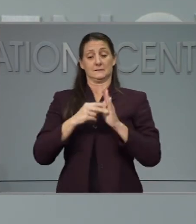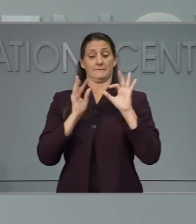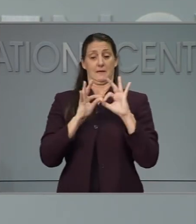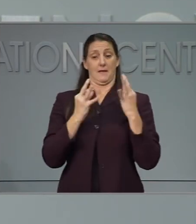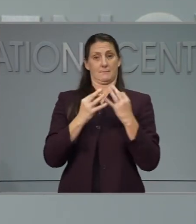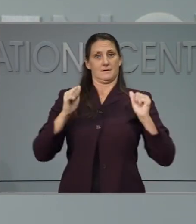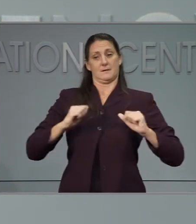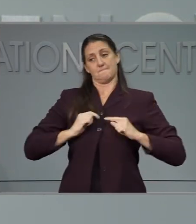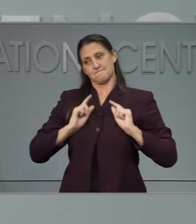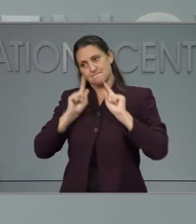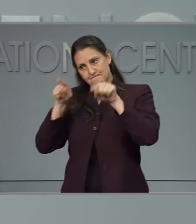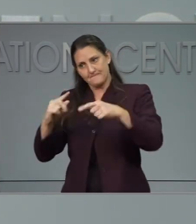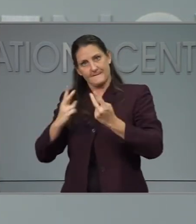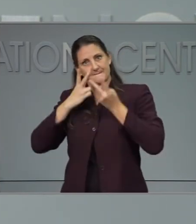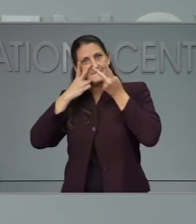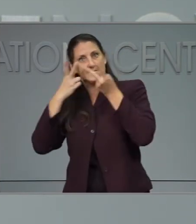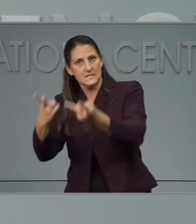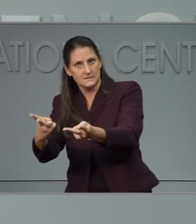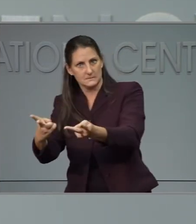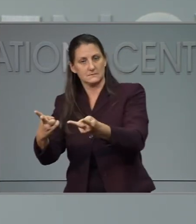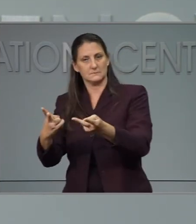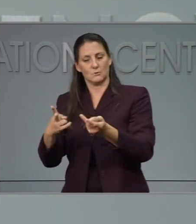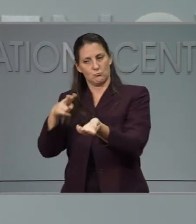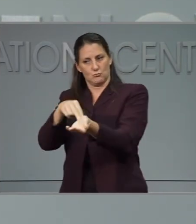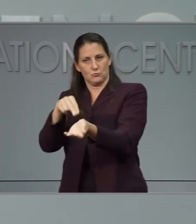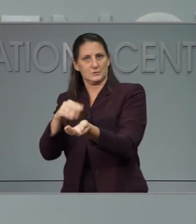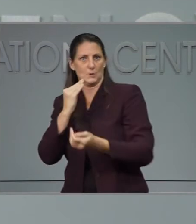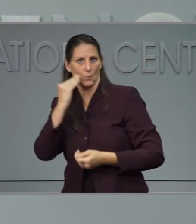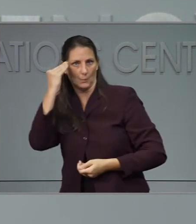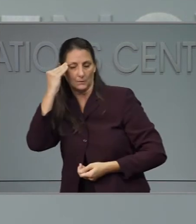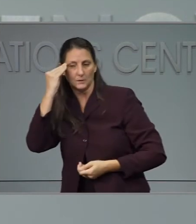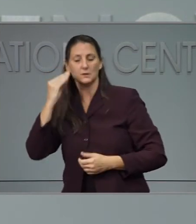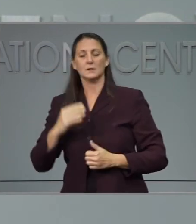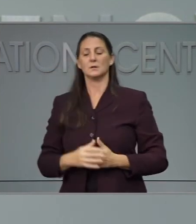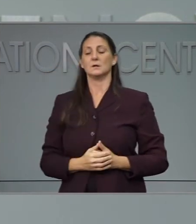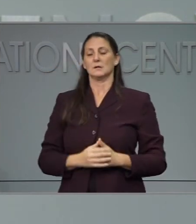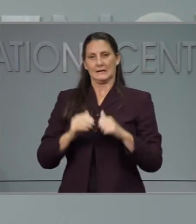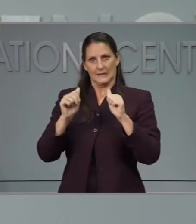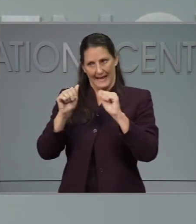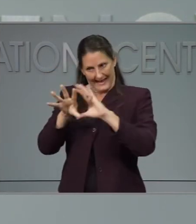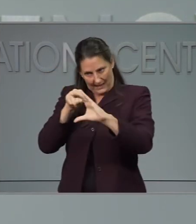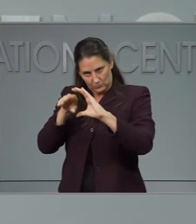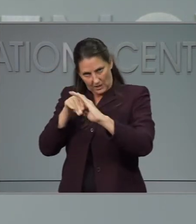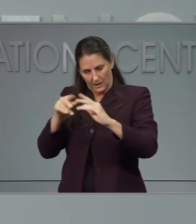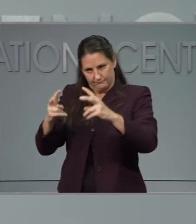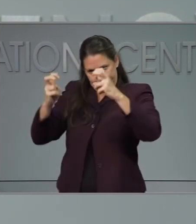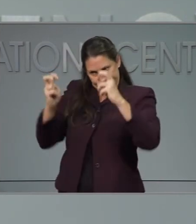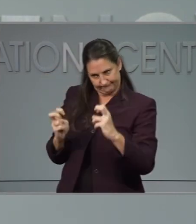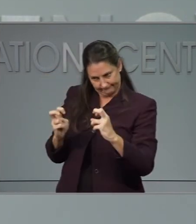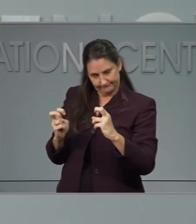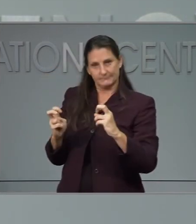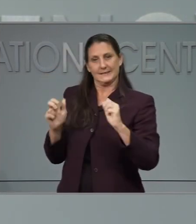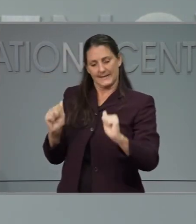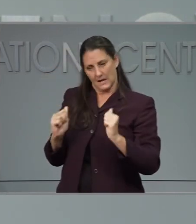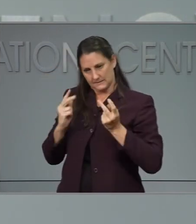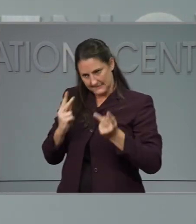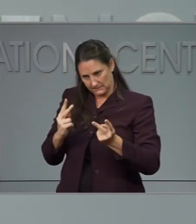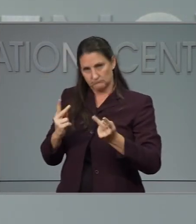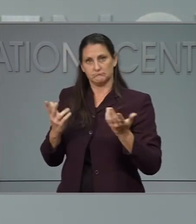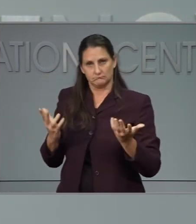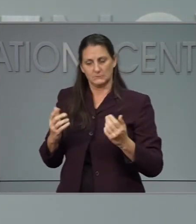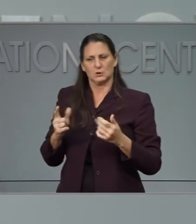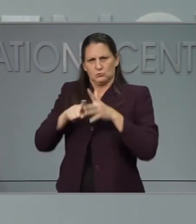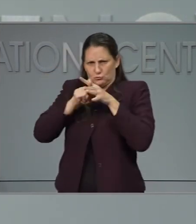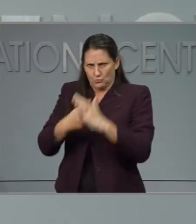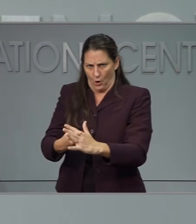las familias tienen que hacer adecuadamente y trabajamos con personas que abogan por estos residentes. Y así